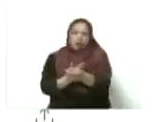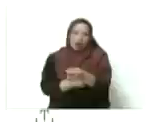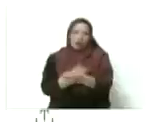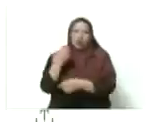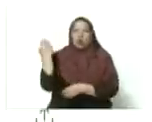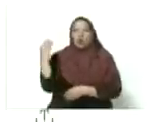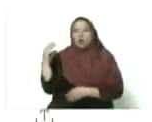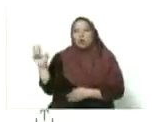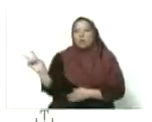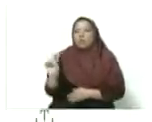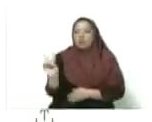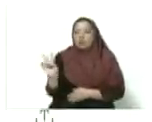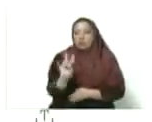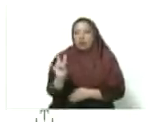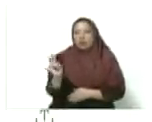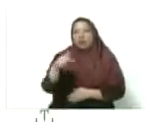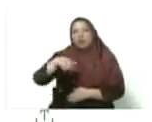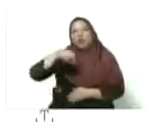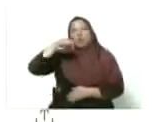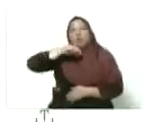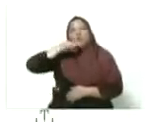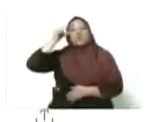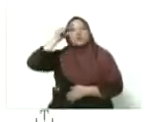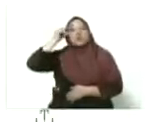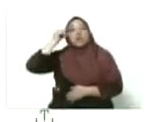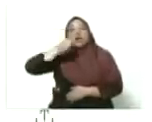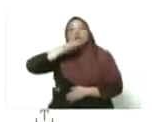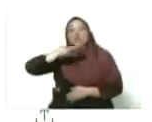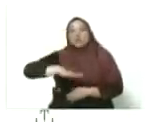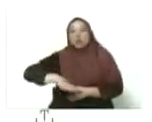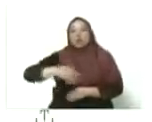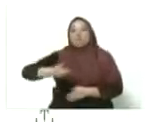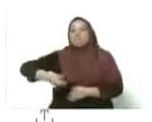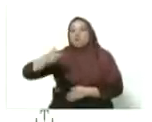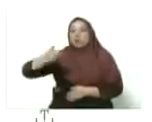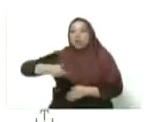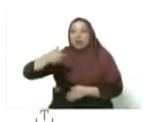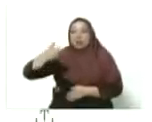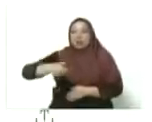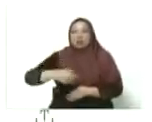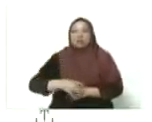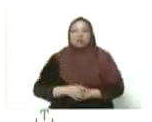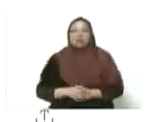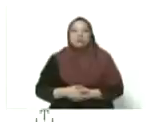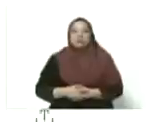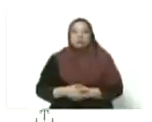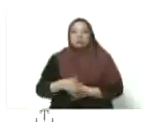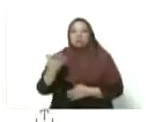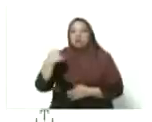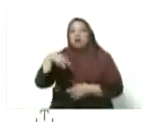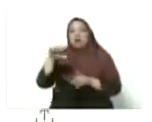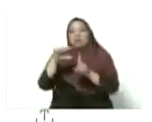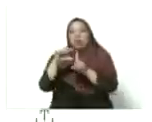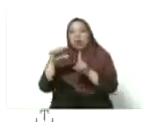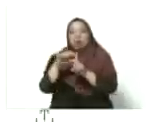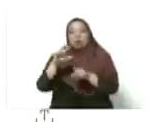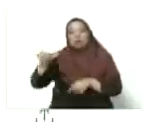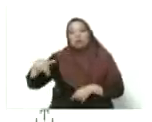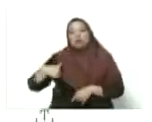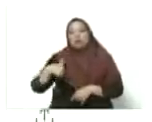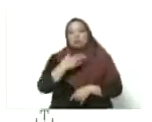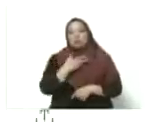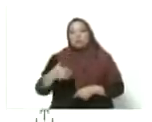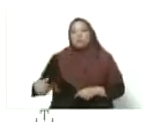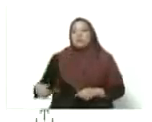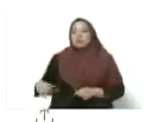Venezuela. Es un día histórico y trascendental. Con estas palabras de nuestro